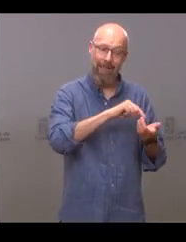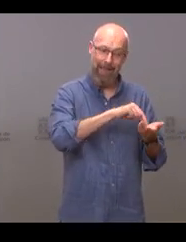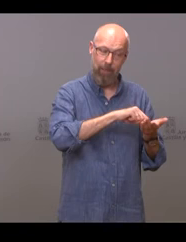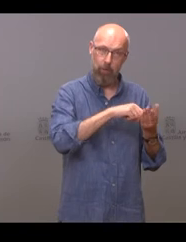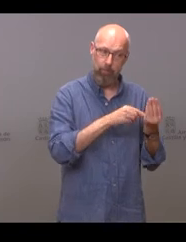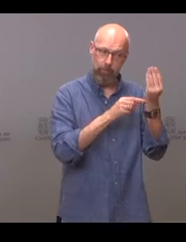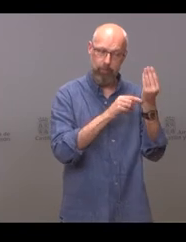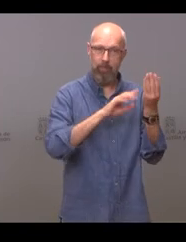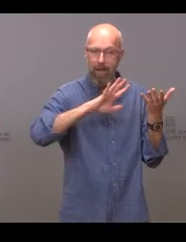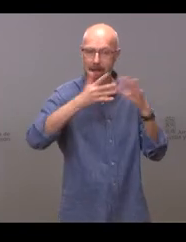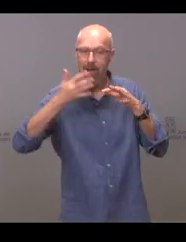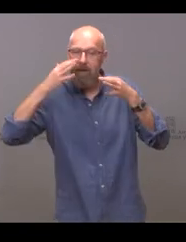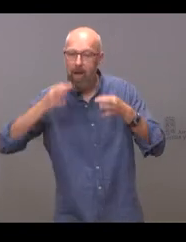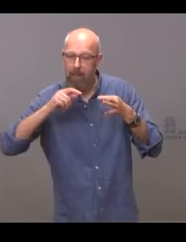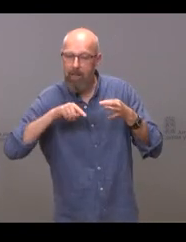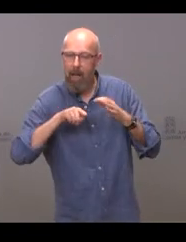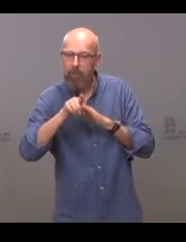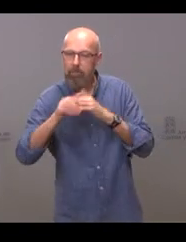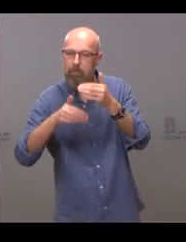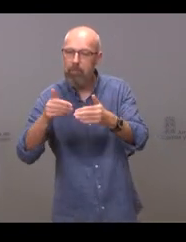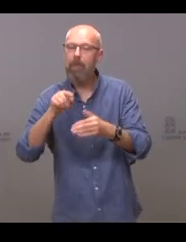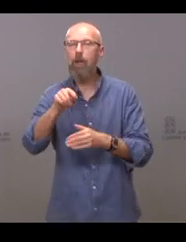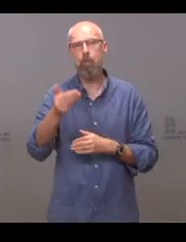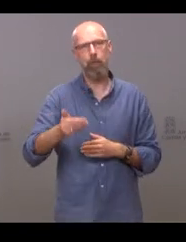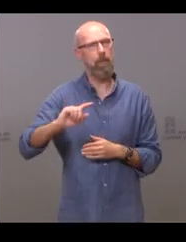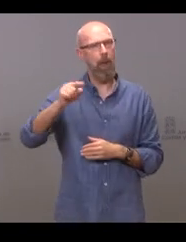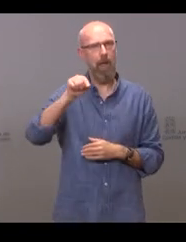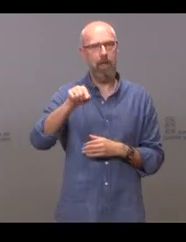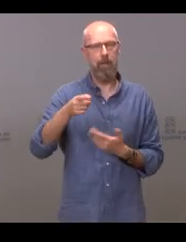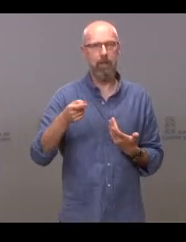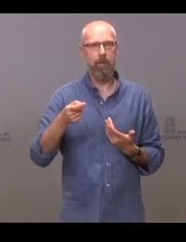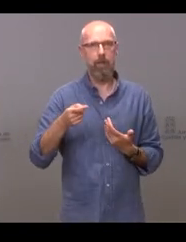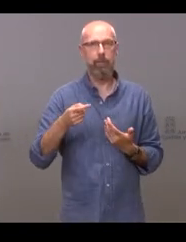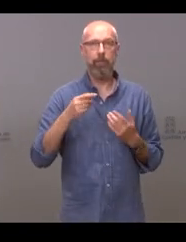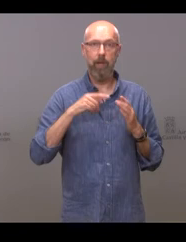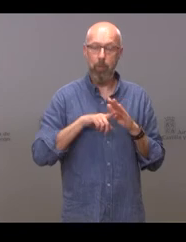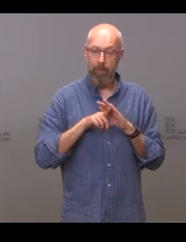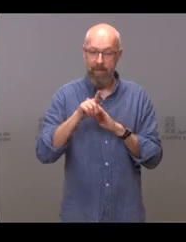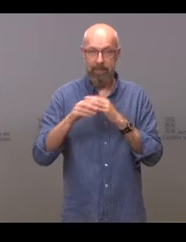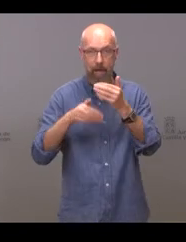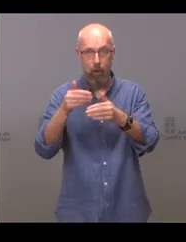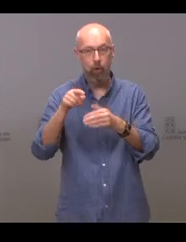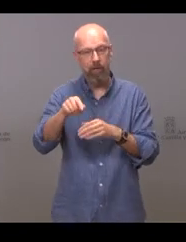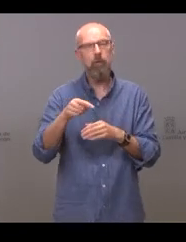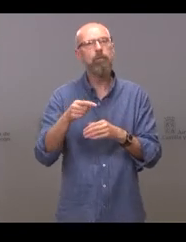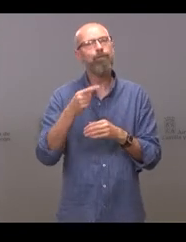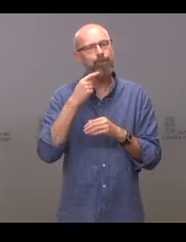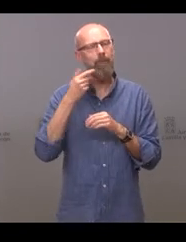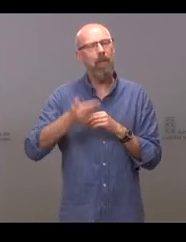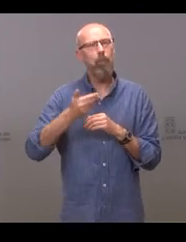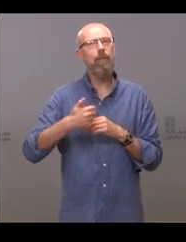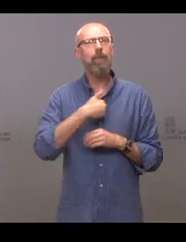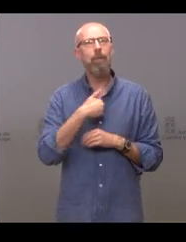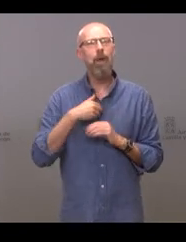que lo decía anteriormente quiero agradecer también públicamente a los funcionarios y empleados públicos de